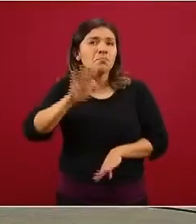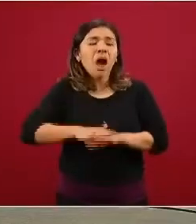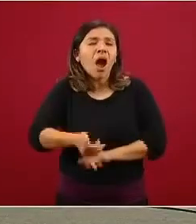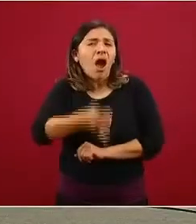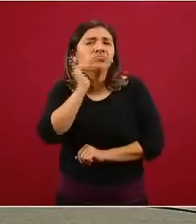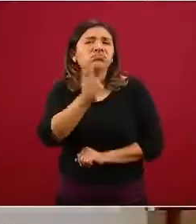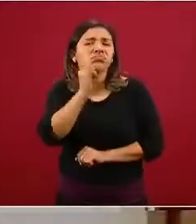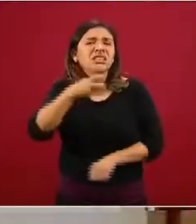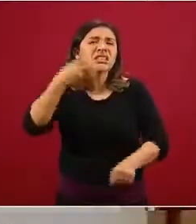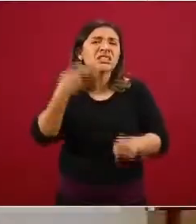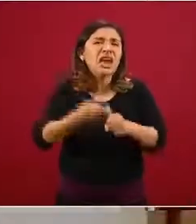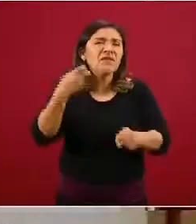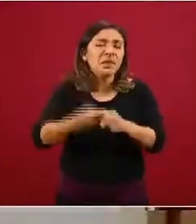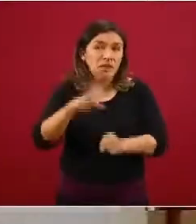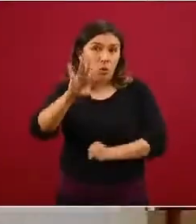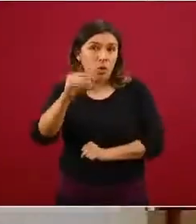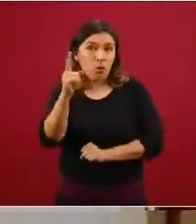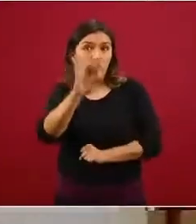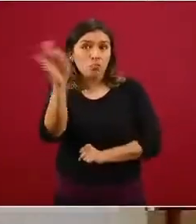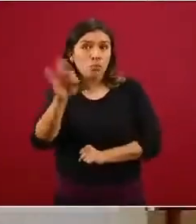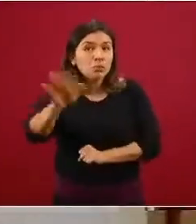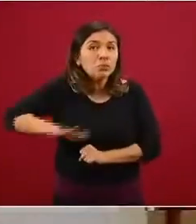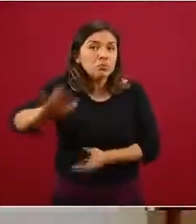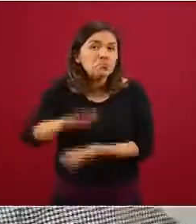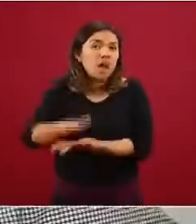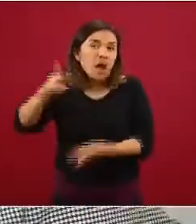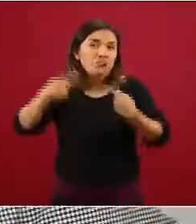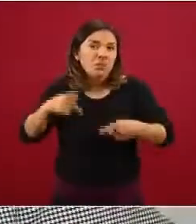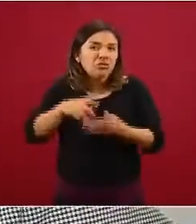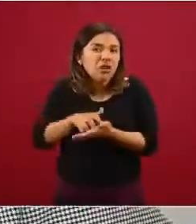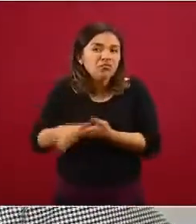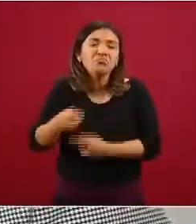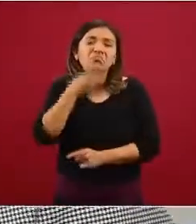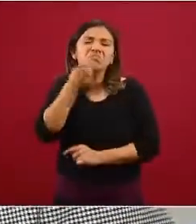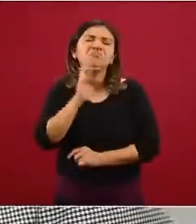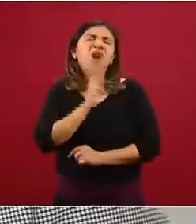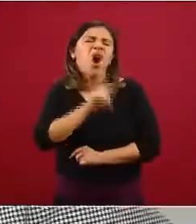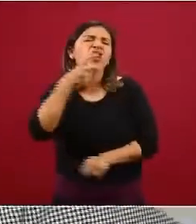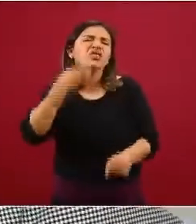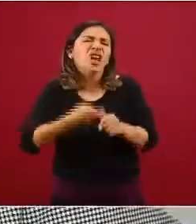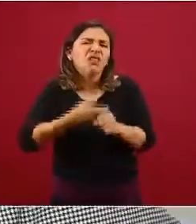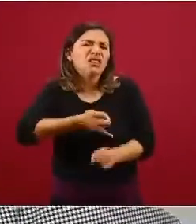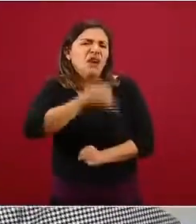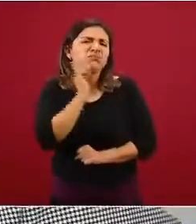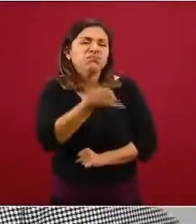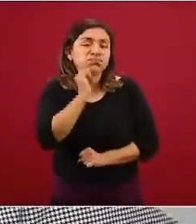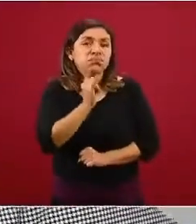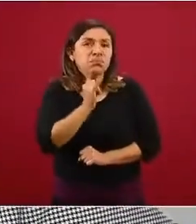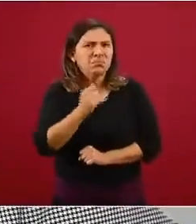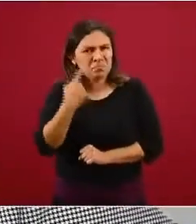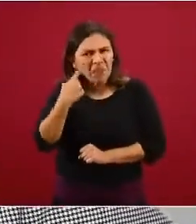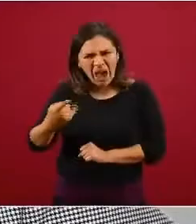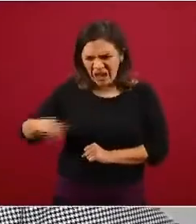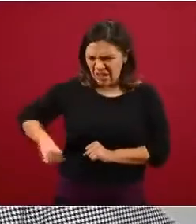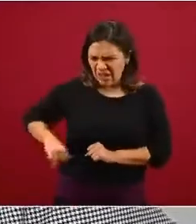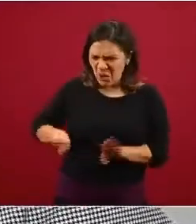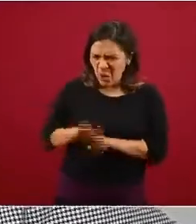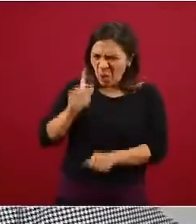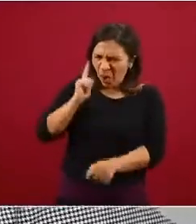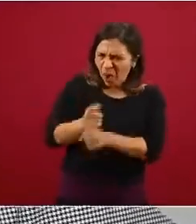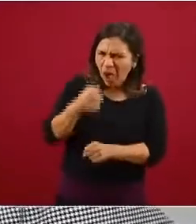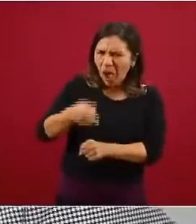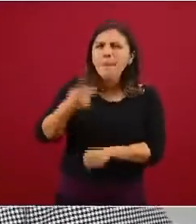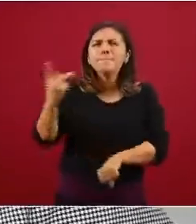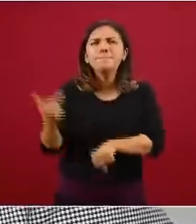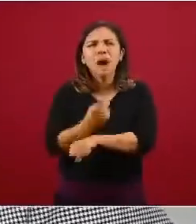bebedores de cerveza, el 41% de la población comenta que elige la cerveza, y fue muy interesante el observar lo que